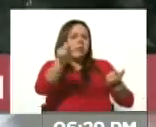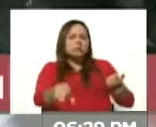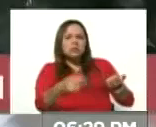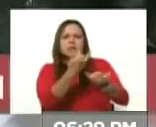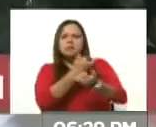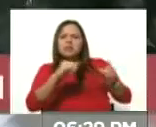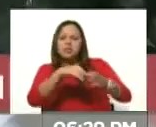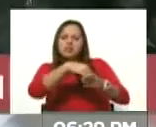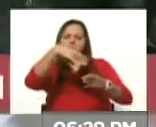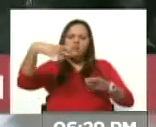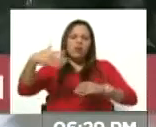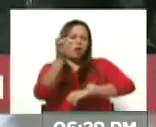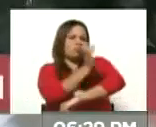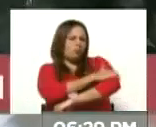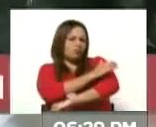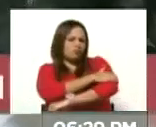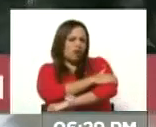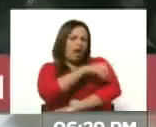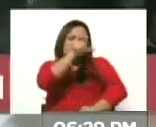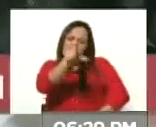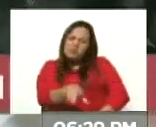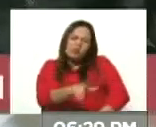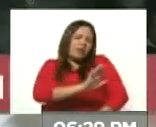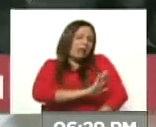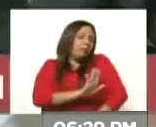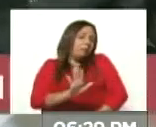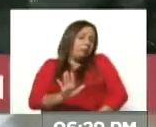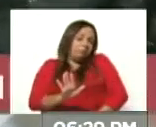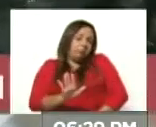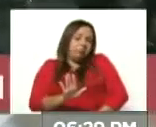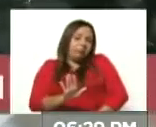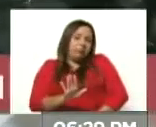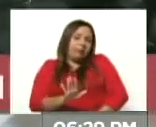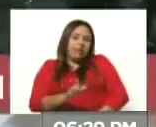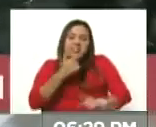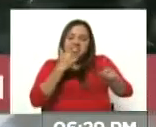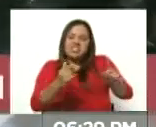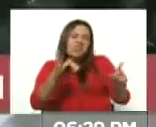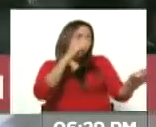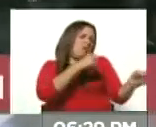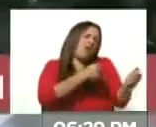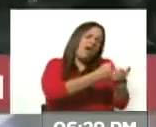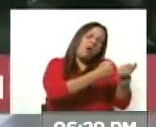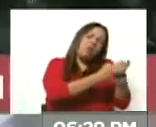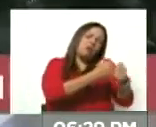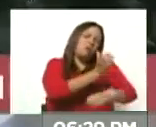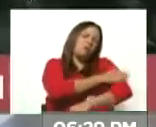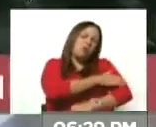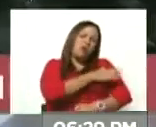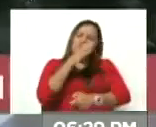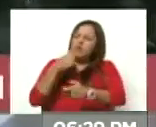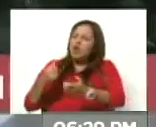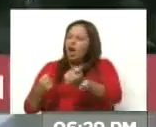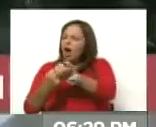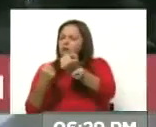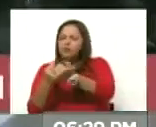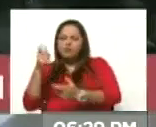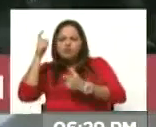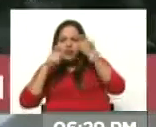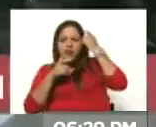a un candidato que se posicione como ni chavista ni opositor y con una propuesta